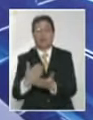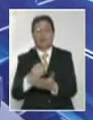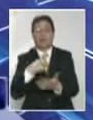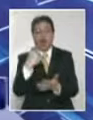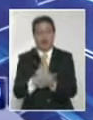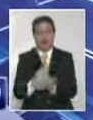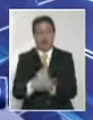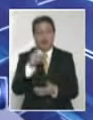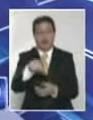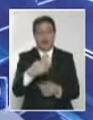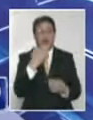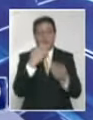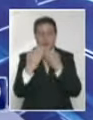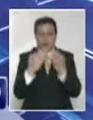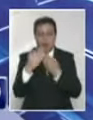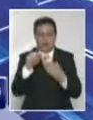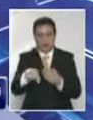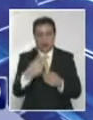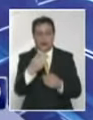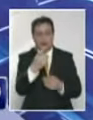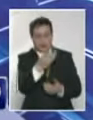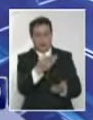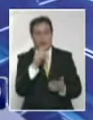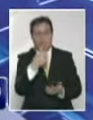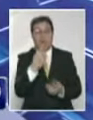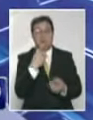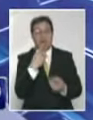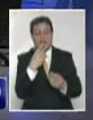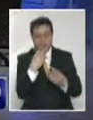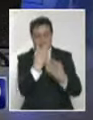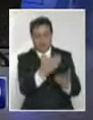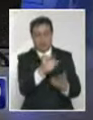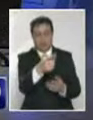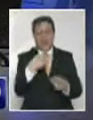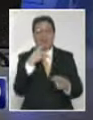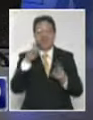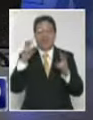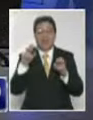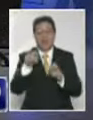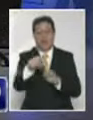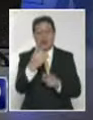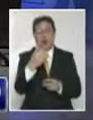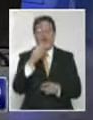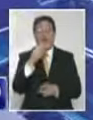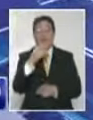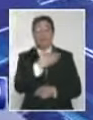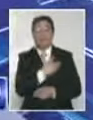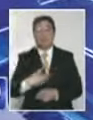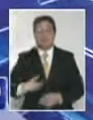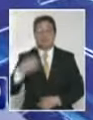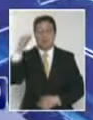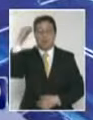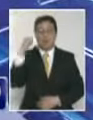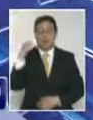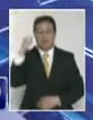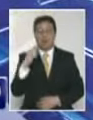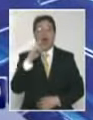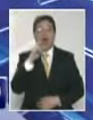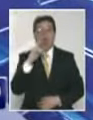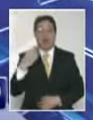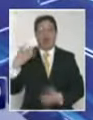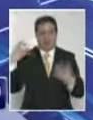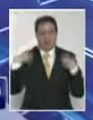1973. Señor Pérez Cotapo, un poco para dar la palabra a usted respecto al tema, por ejemplo, que planteó el presidente Piñera cuando decía que había responsabilidad de los